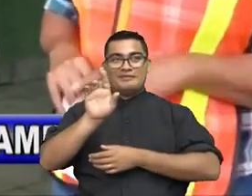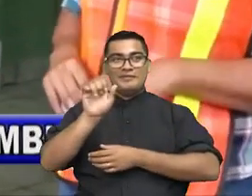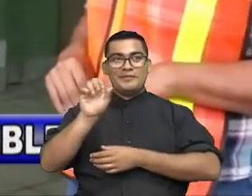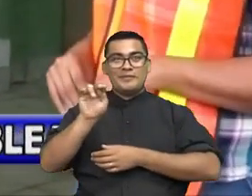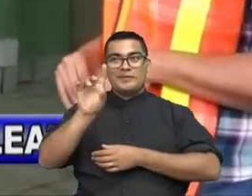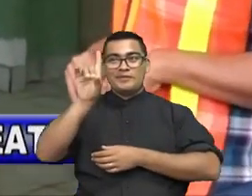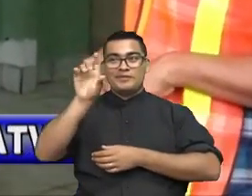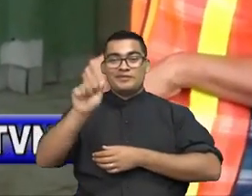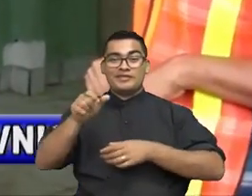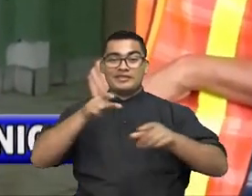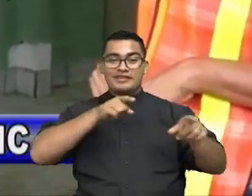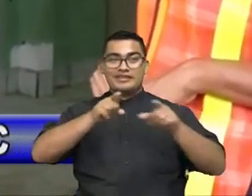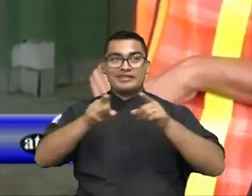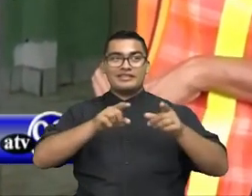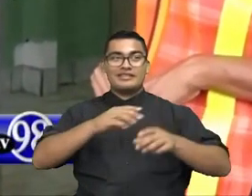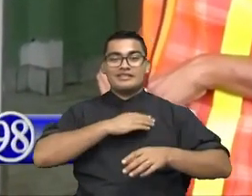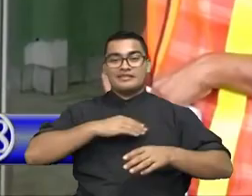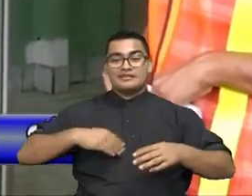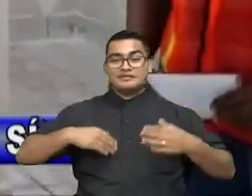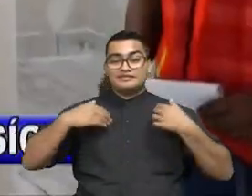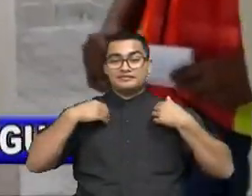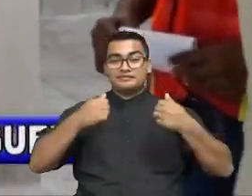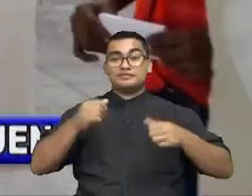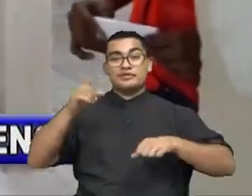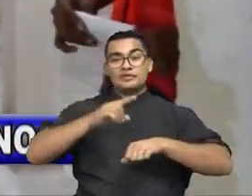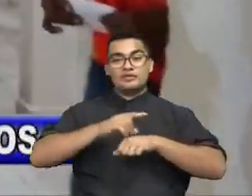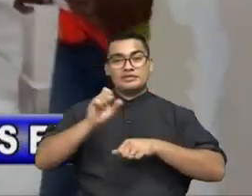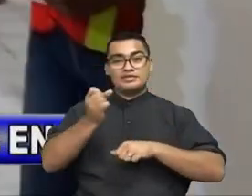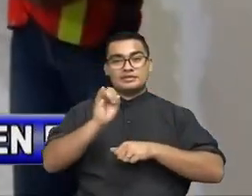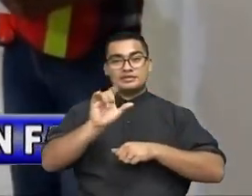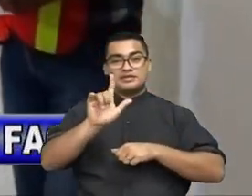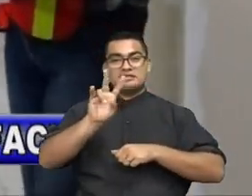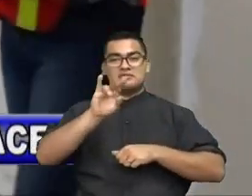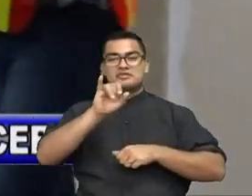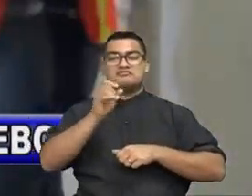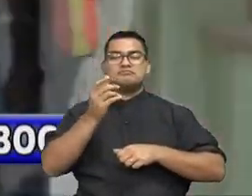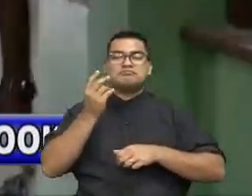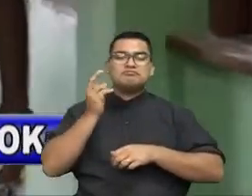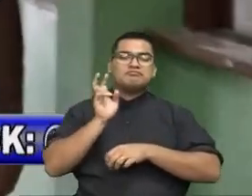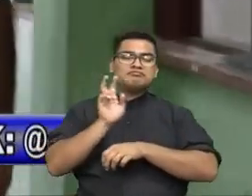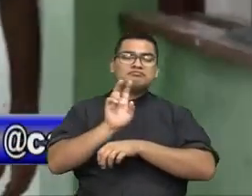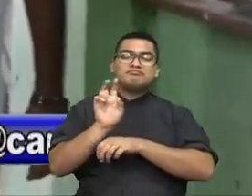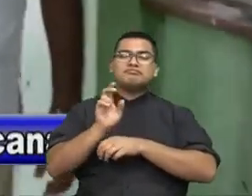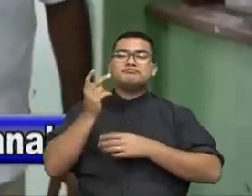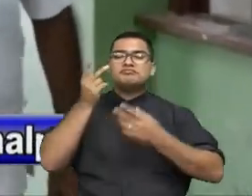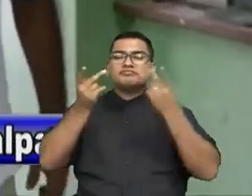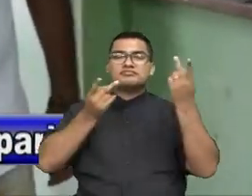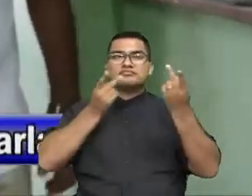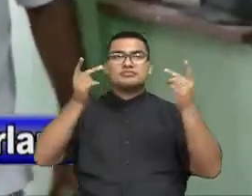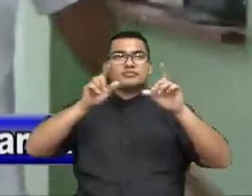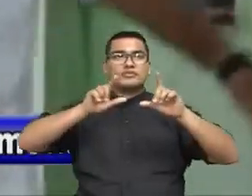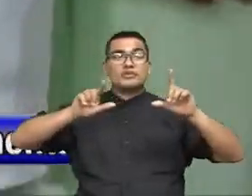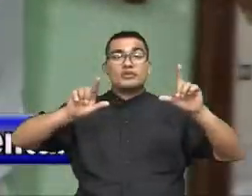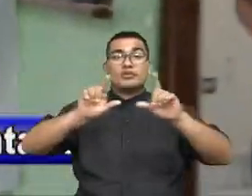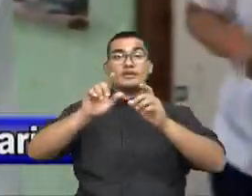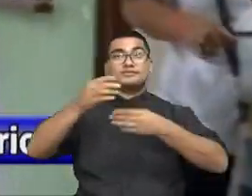y delegado del MINSA, doctor Silvio Navarro, realizaron un recorrido por las instalaciones.